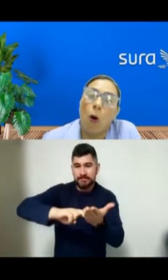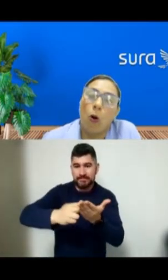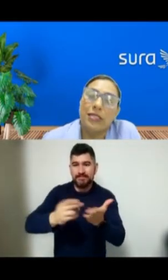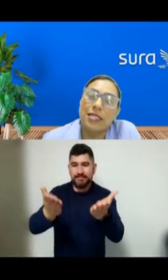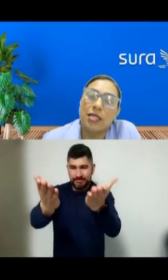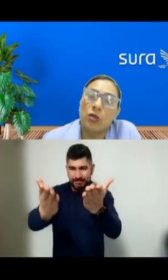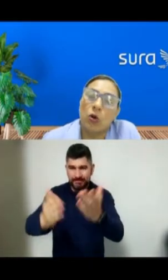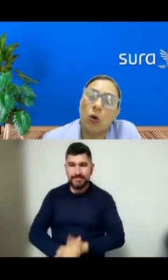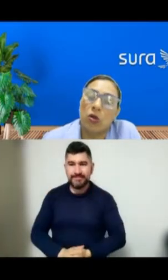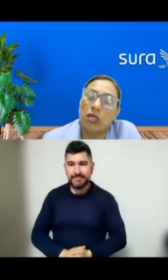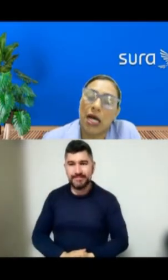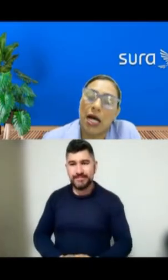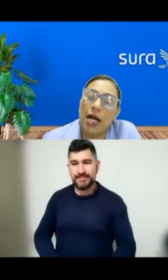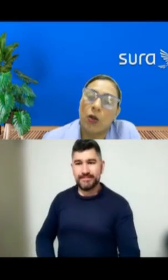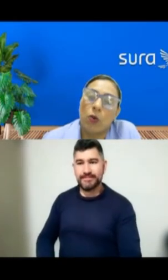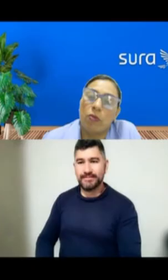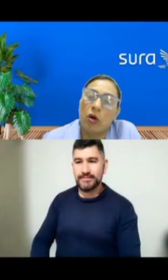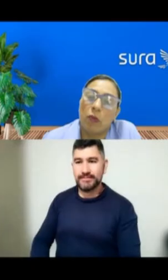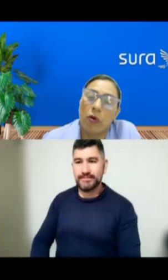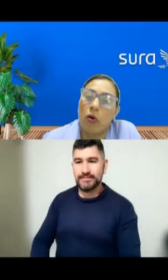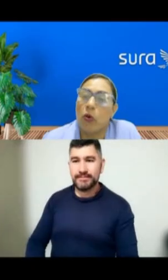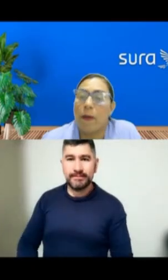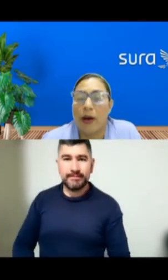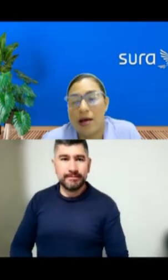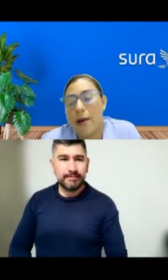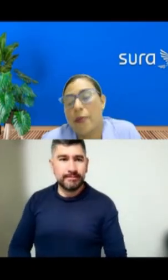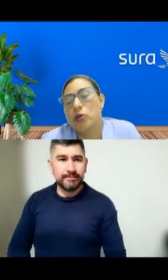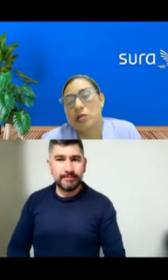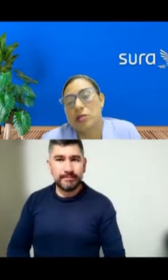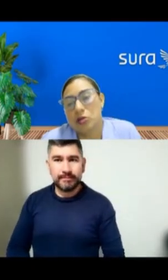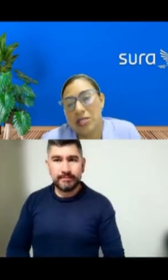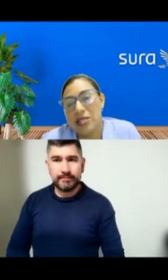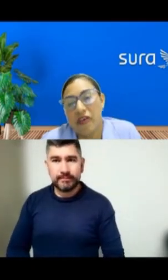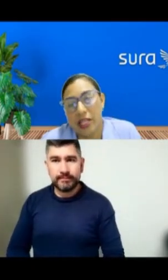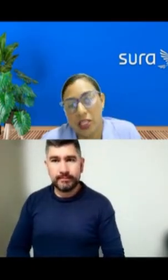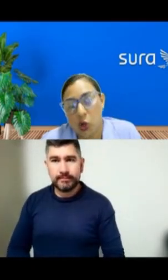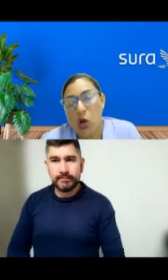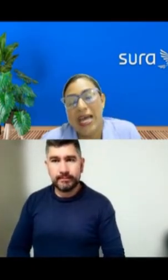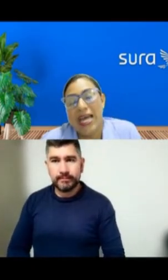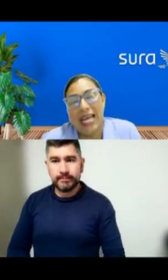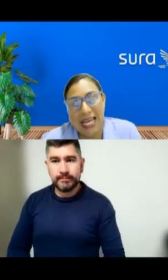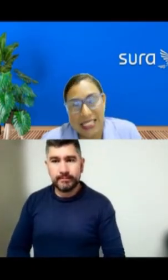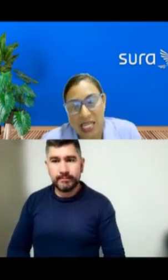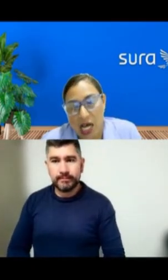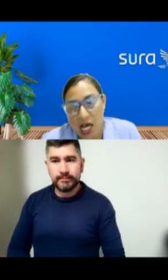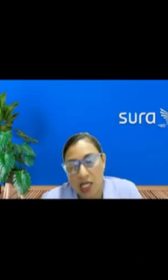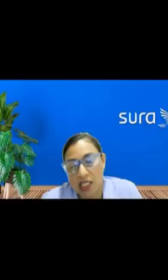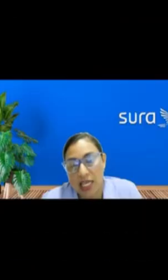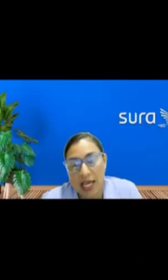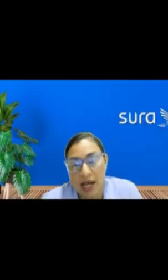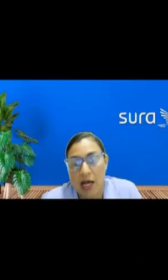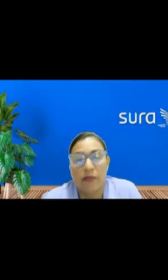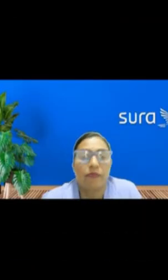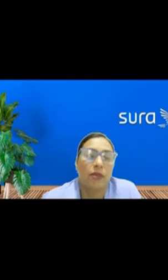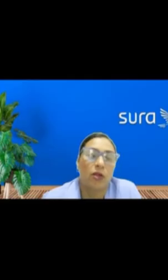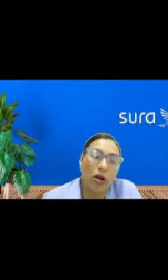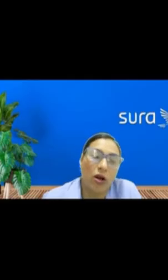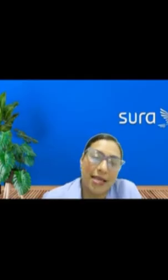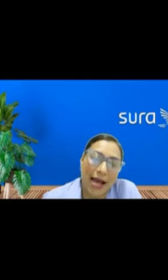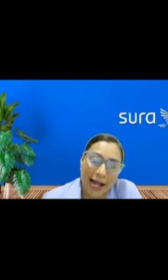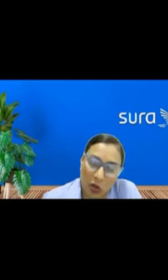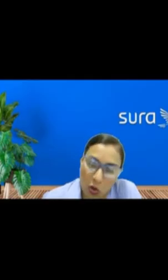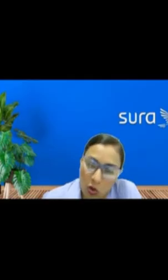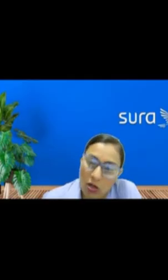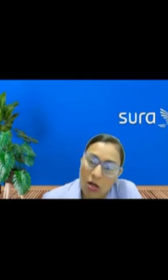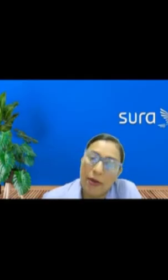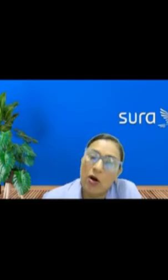apósito, o necesito cortar un microporo, una espada, entonces yo desinfecto esa tijera